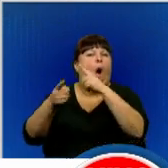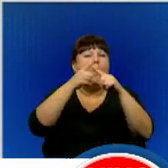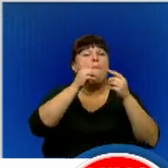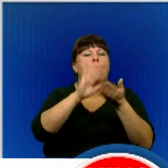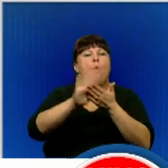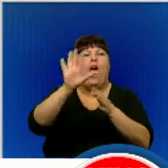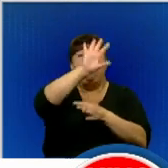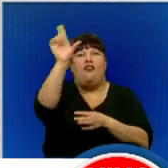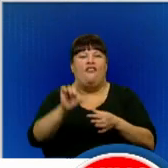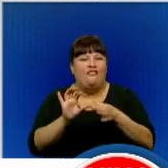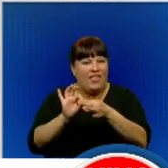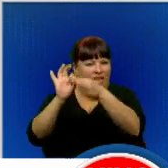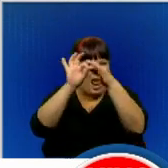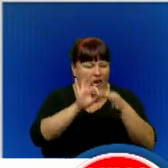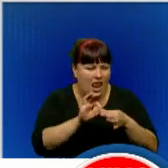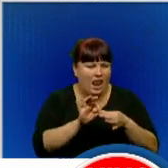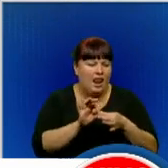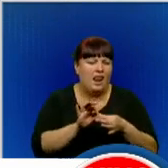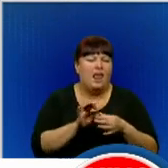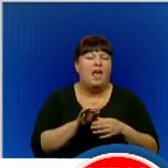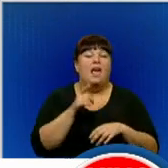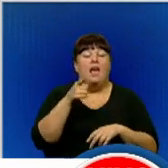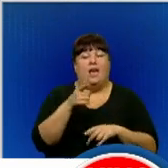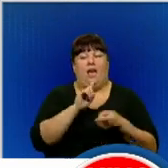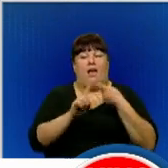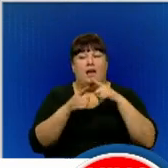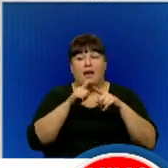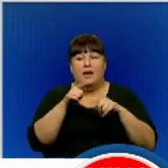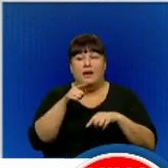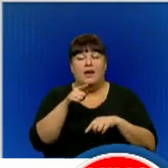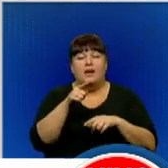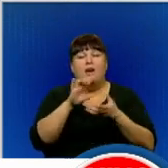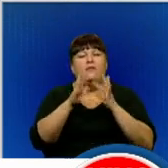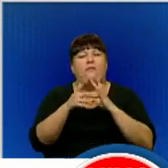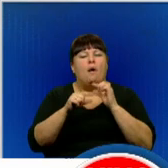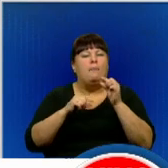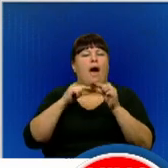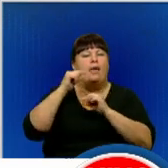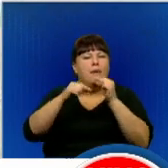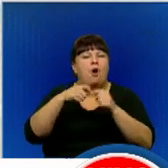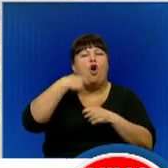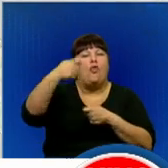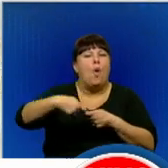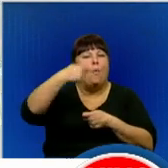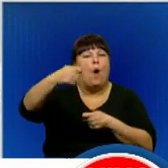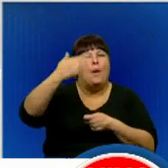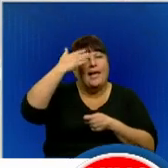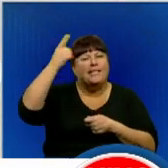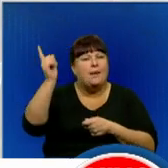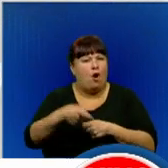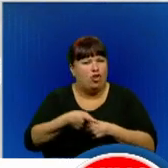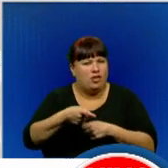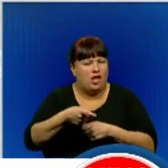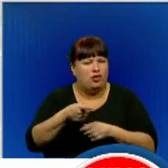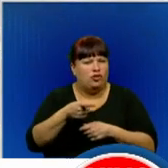federalismo donde se define de manera progresiva la devolución del 15 por ciento